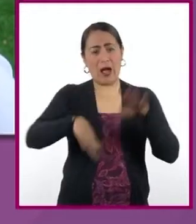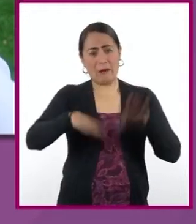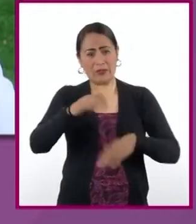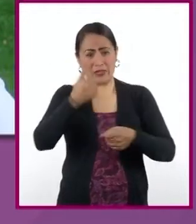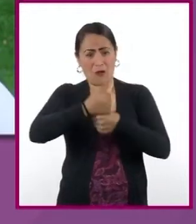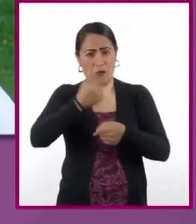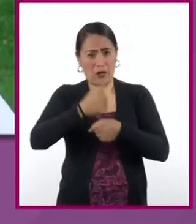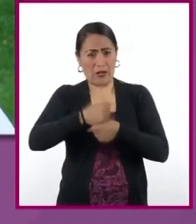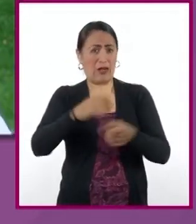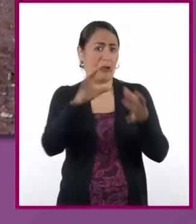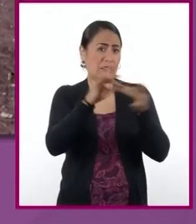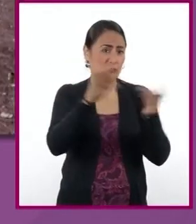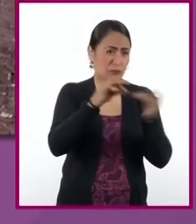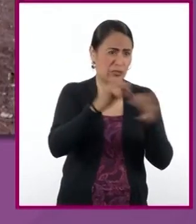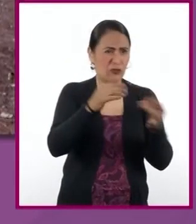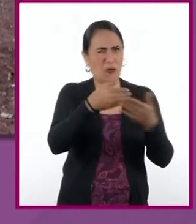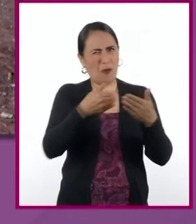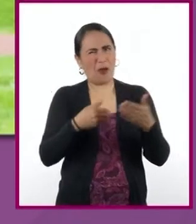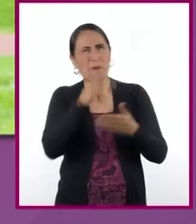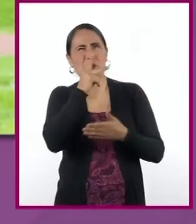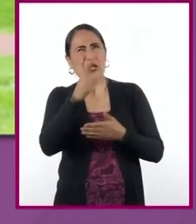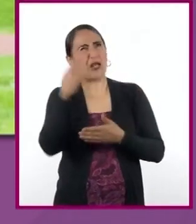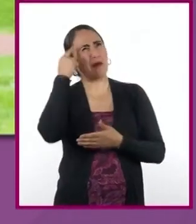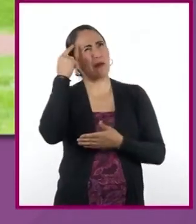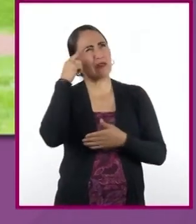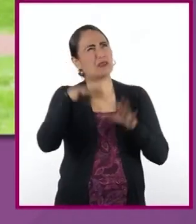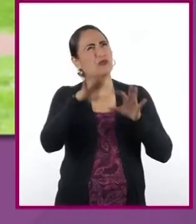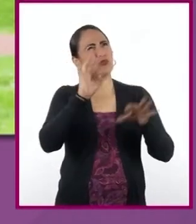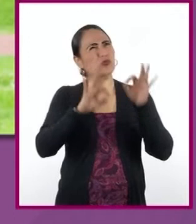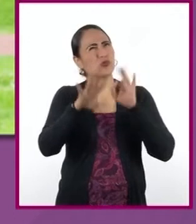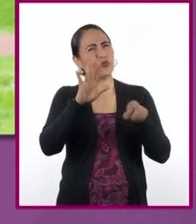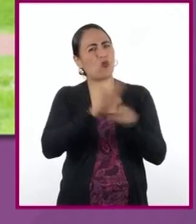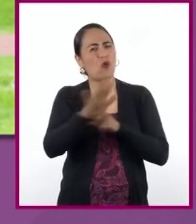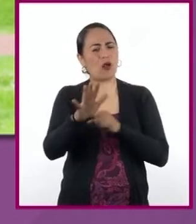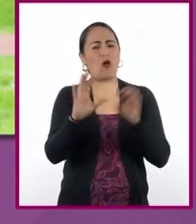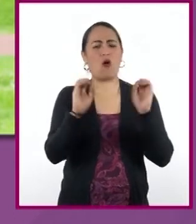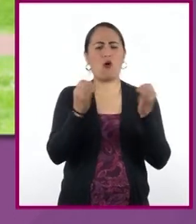las cosas para que me entienda. Sí, es cierto, cuando voy a justificar